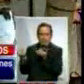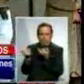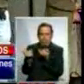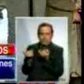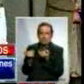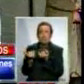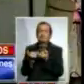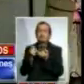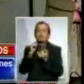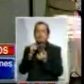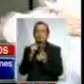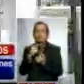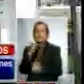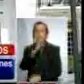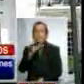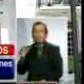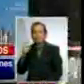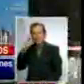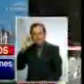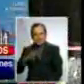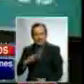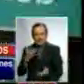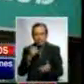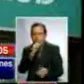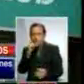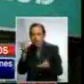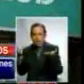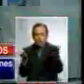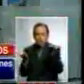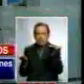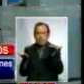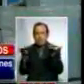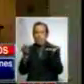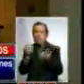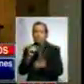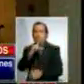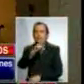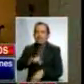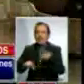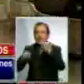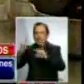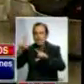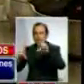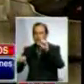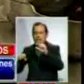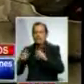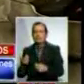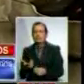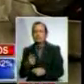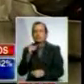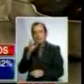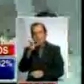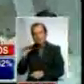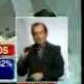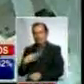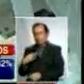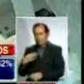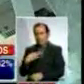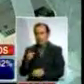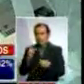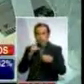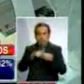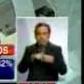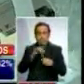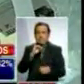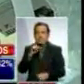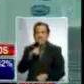sino que era un respeto a las personas con ratificando que el sentido era para que para que las personas los ciudadanos que estamos afiliado al